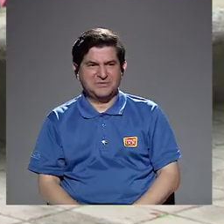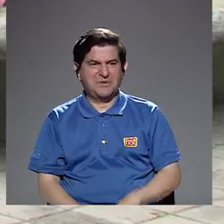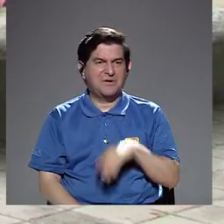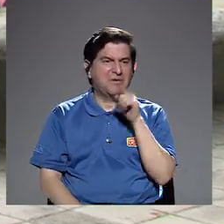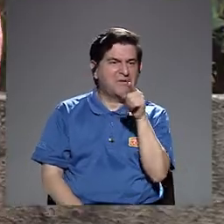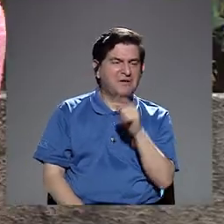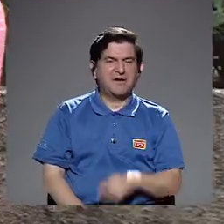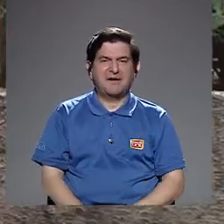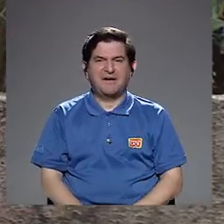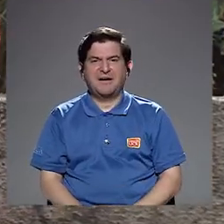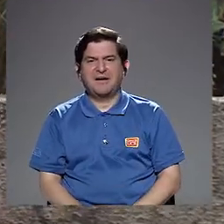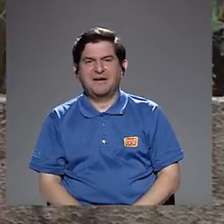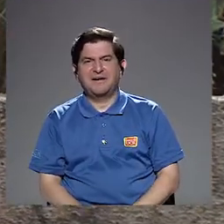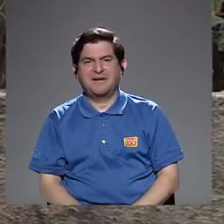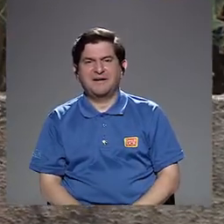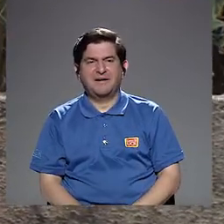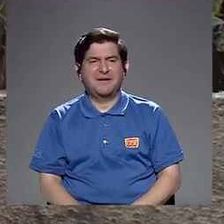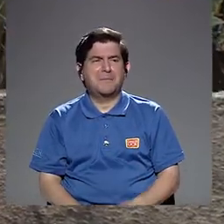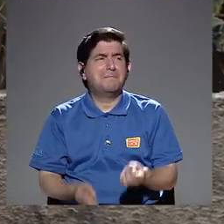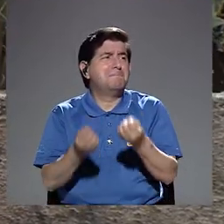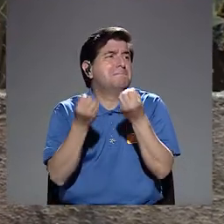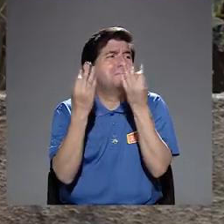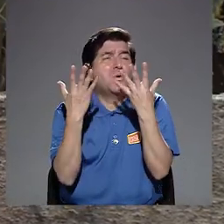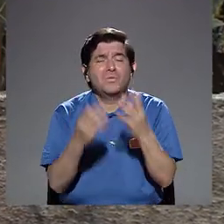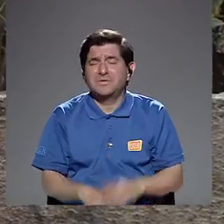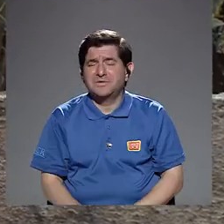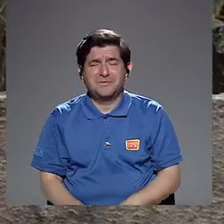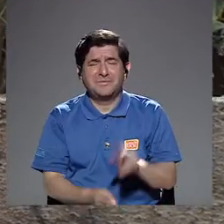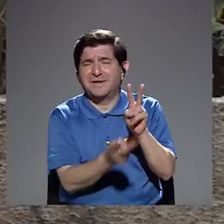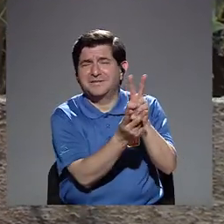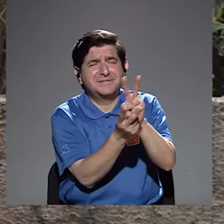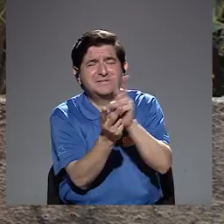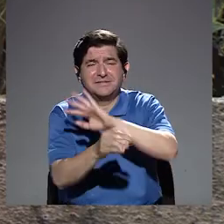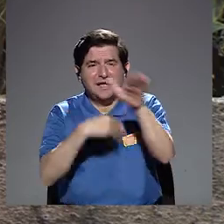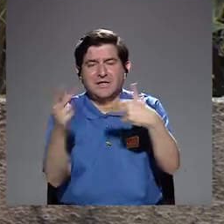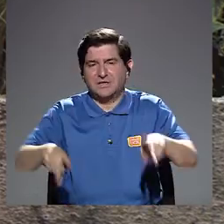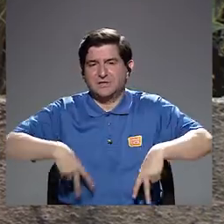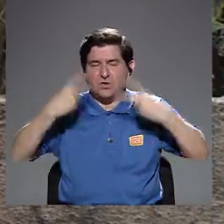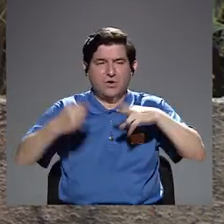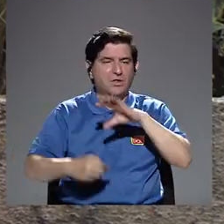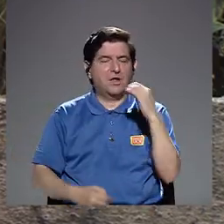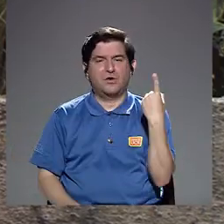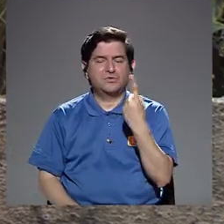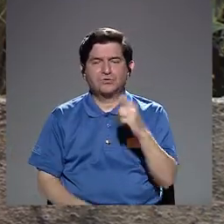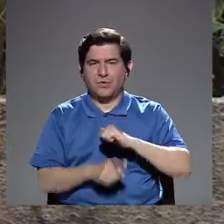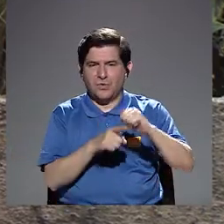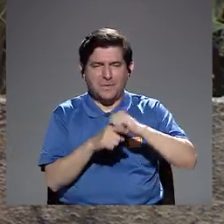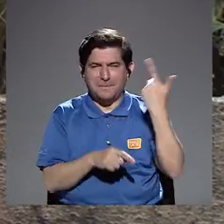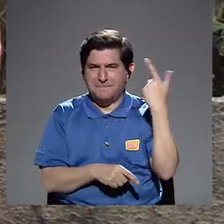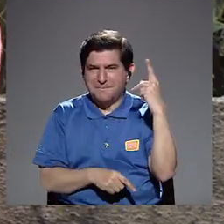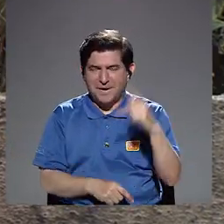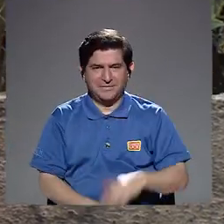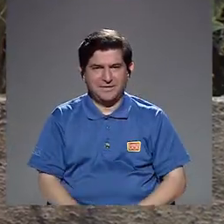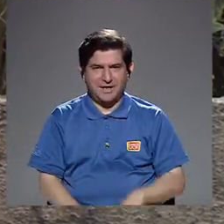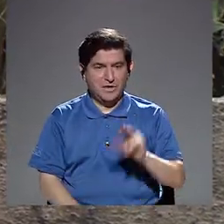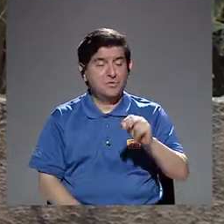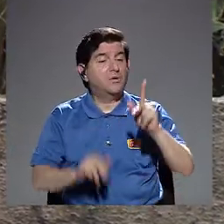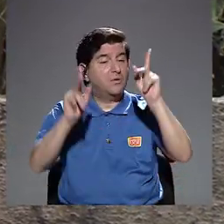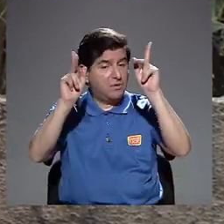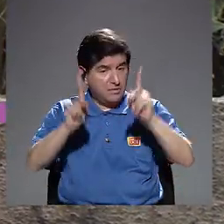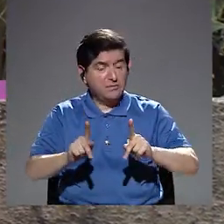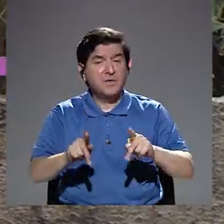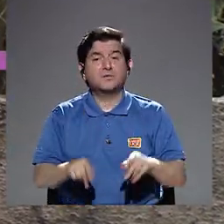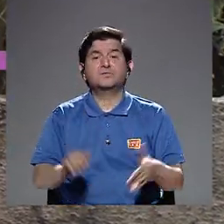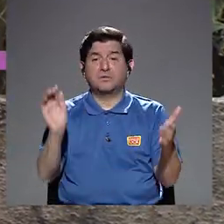se encarga de tener miles de parejas en toda su vida o personas que tienen prácticas solo de riesgo. Nos puede dar a